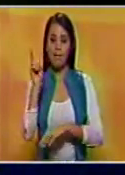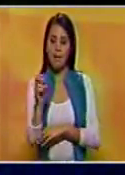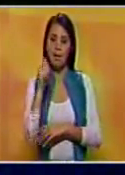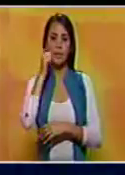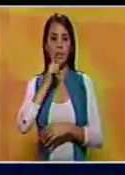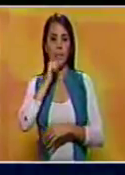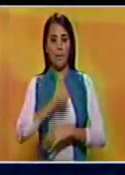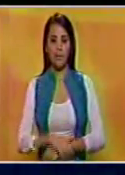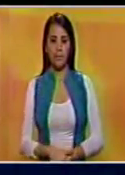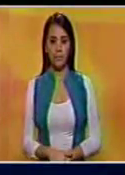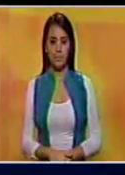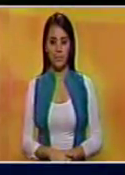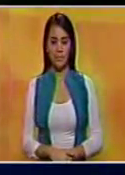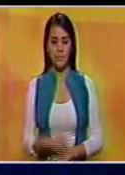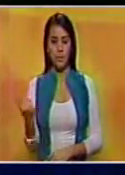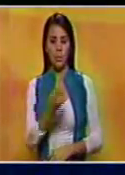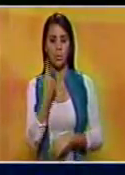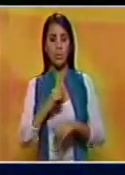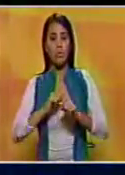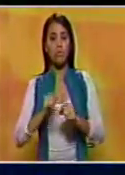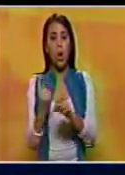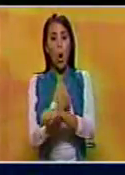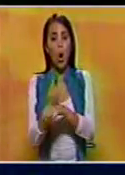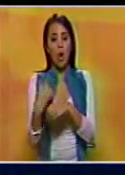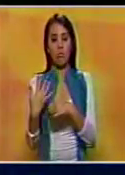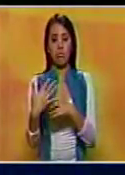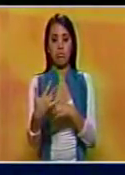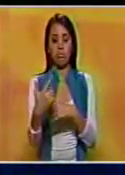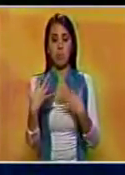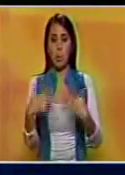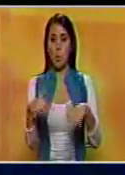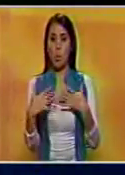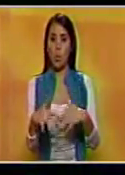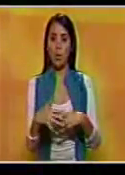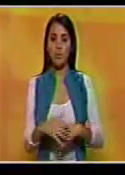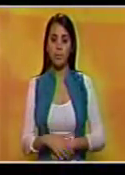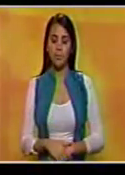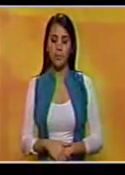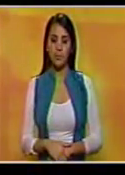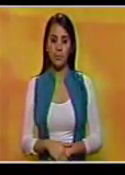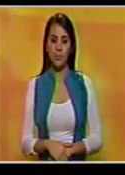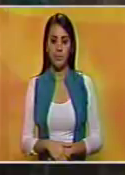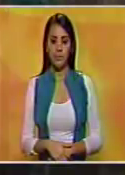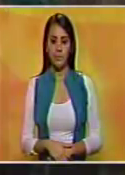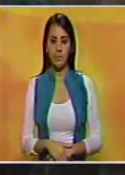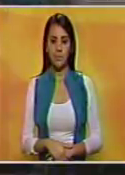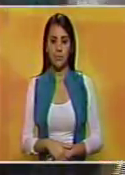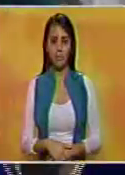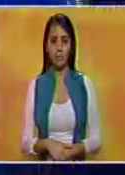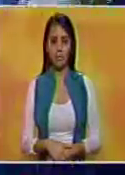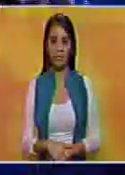sábado. De seguir creciendo, en las próximas horas podría ser calificado como un supertifón.